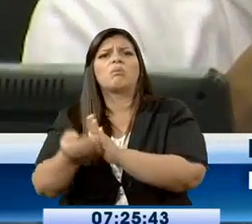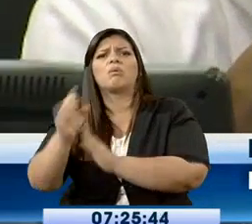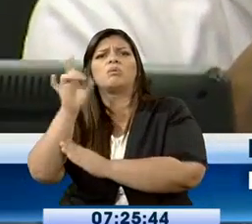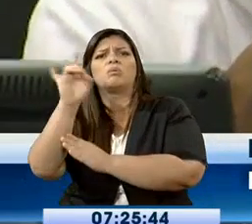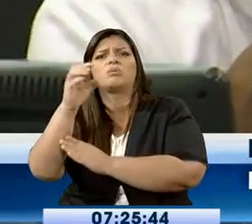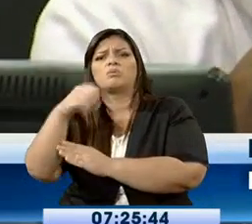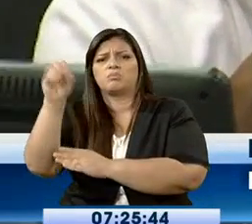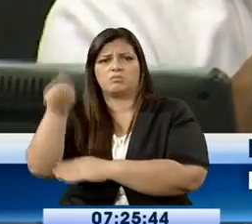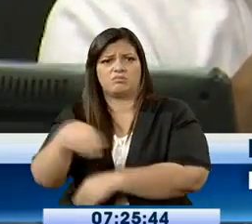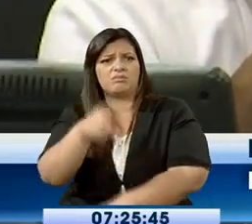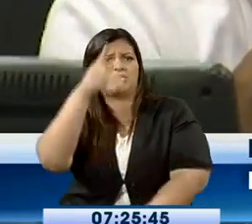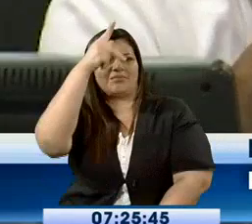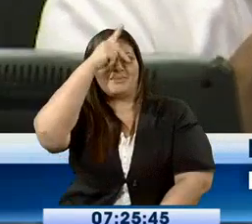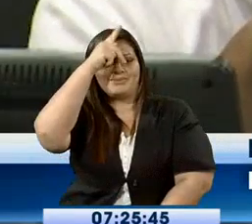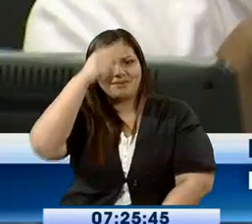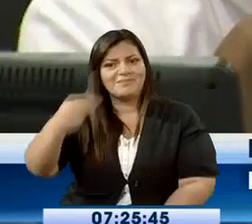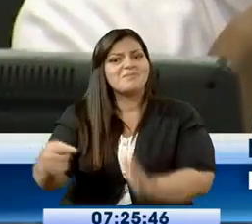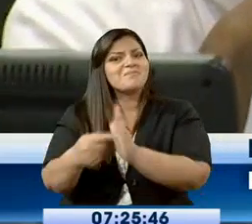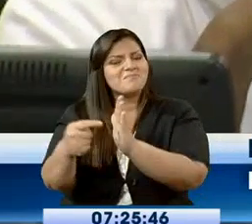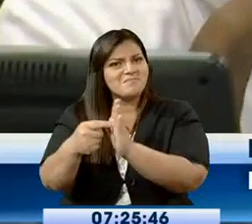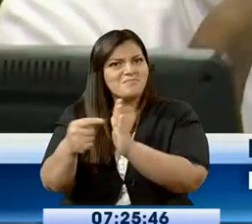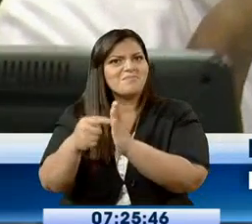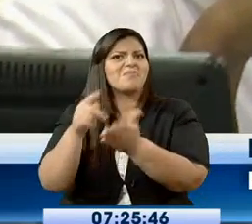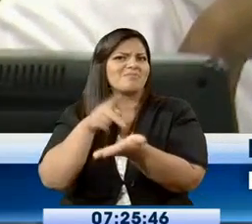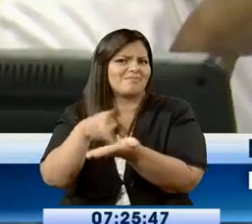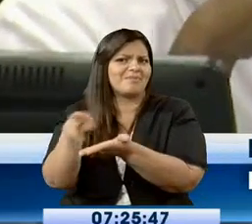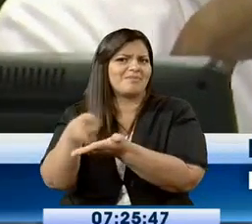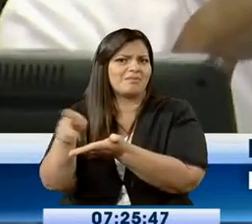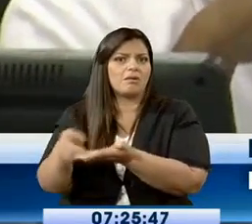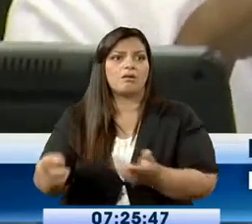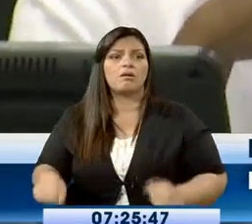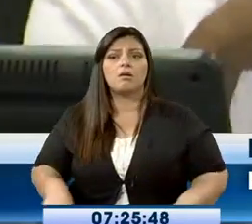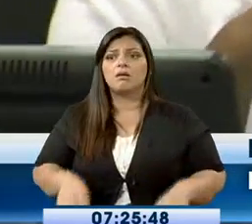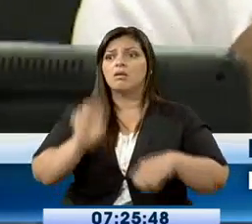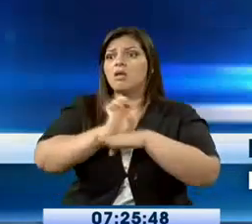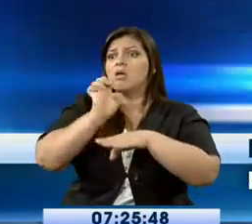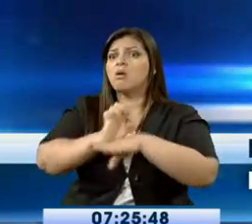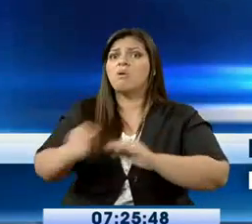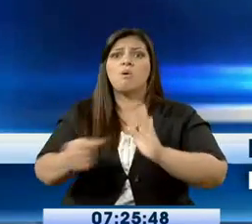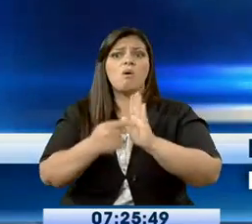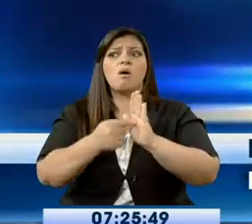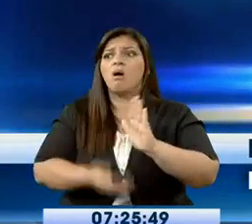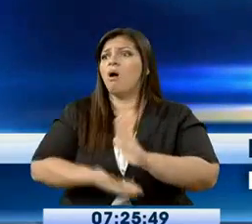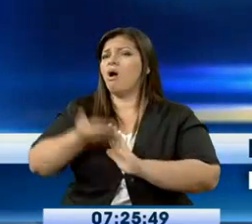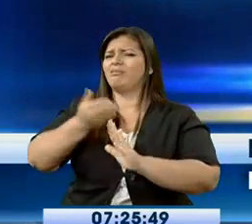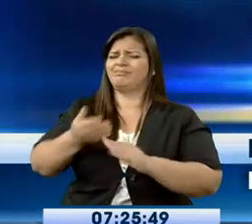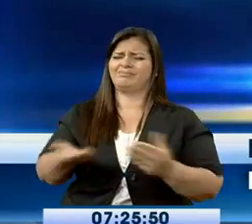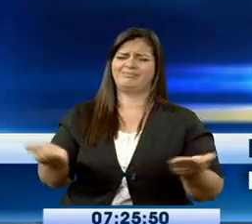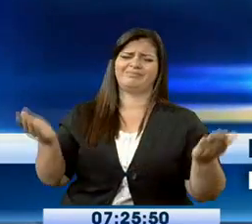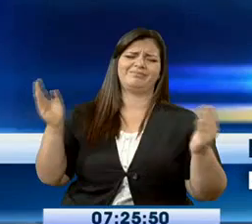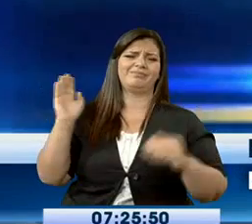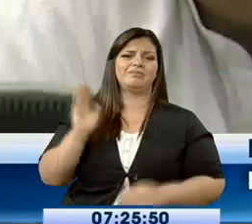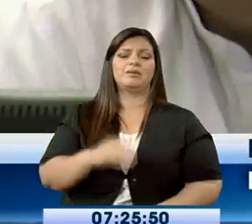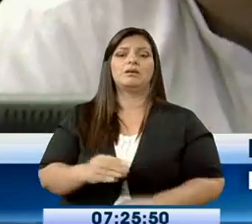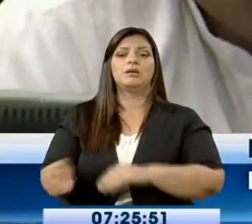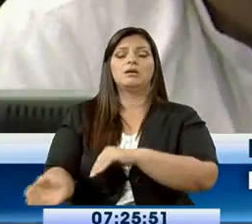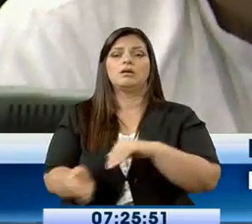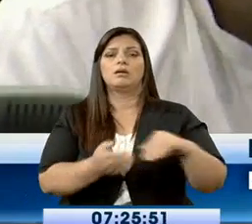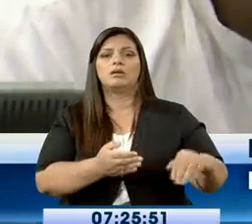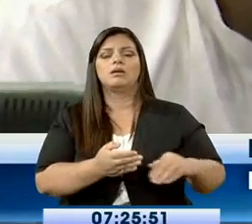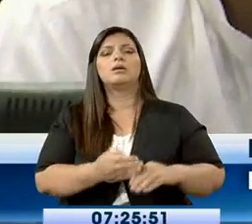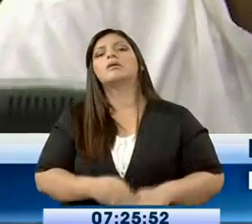Vayan a Perú. O sea, pero aquí nos vienen a meter el cuento de que tenemos altos impuestos. Acuerdos internacionales. Entonces